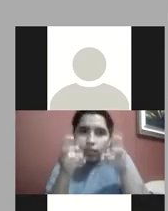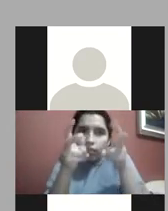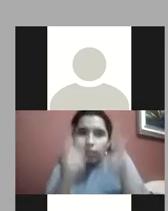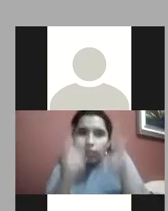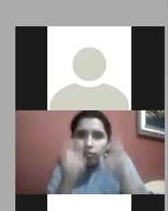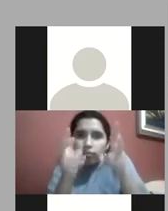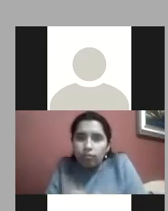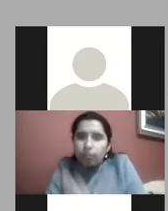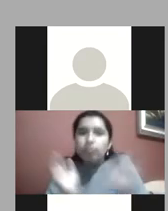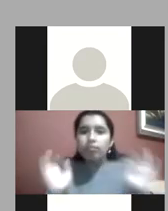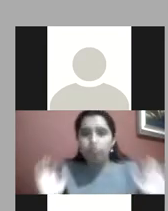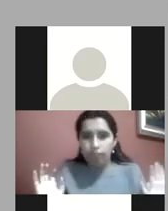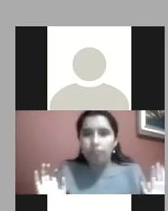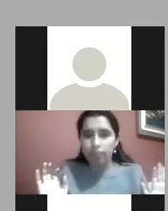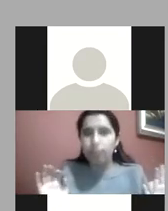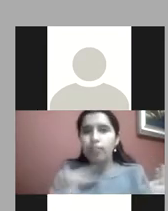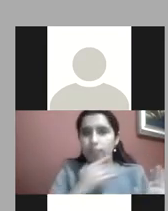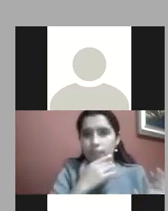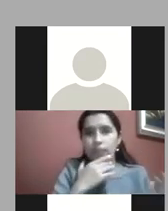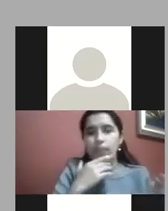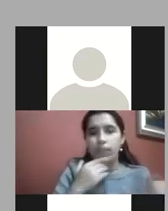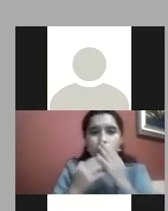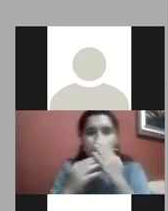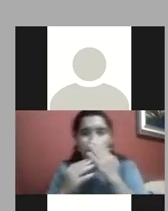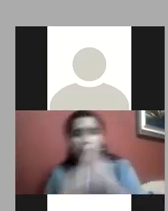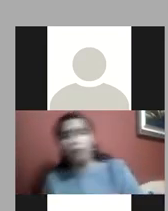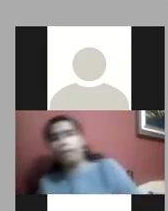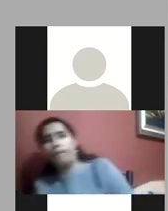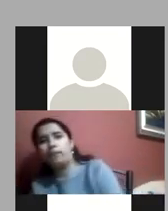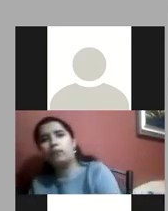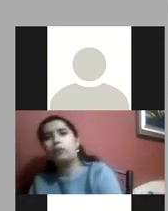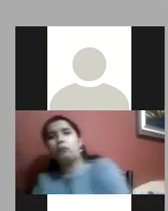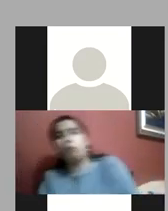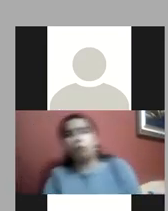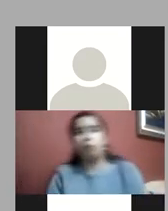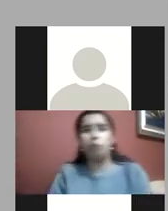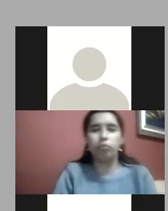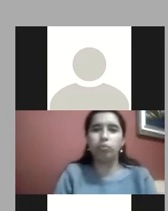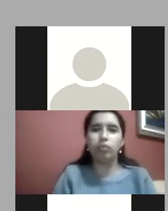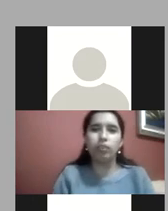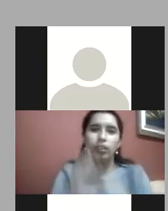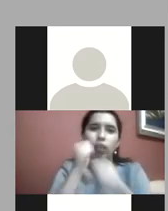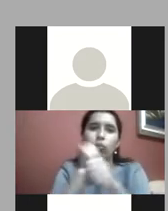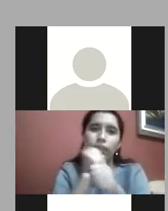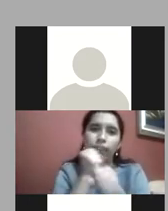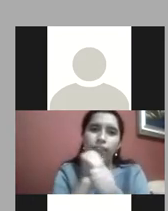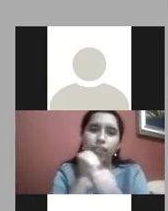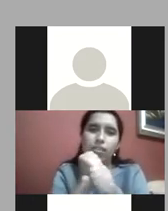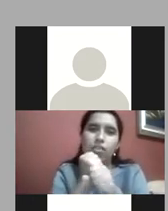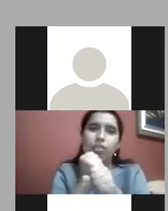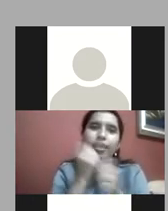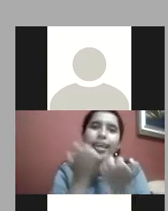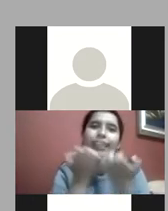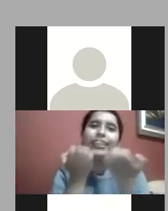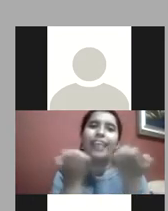Ahora, solo como comentario, ya si tuviera que hacer algún trabajo de estadística fuera de la clase, ahí sí, esta media hay que